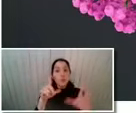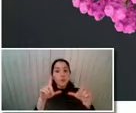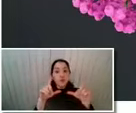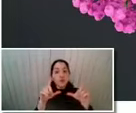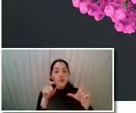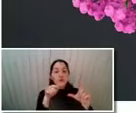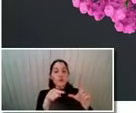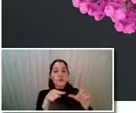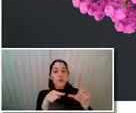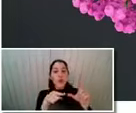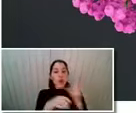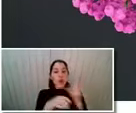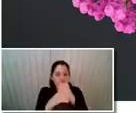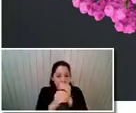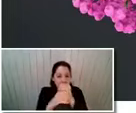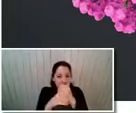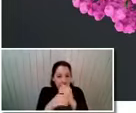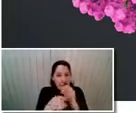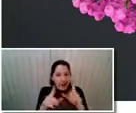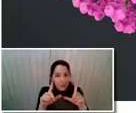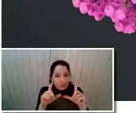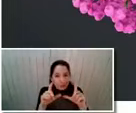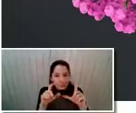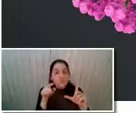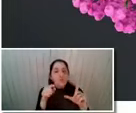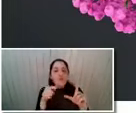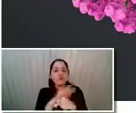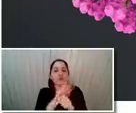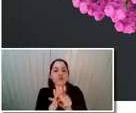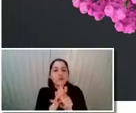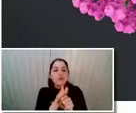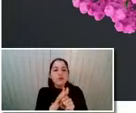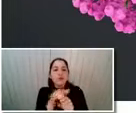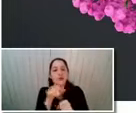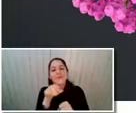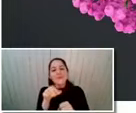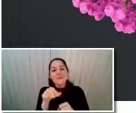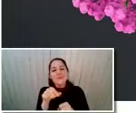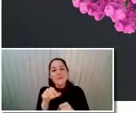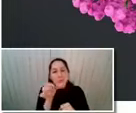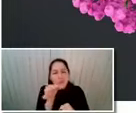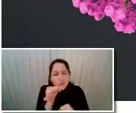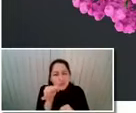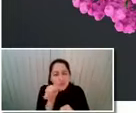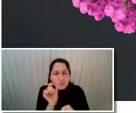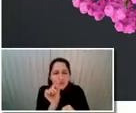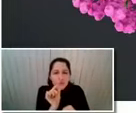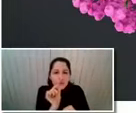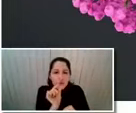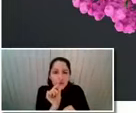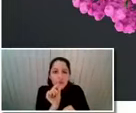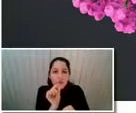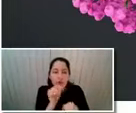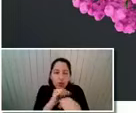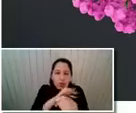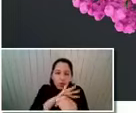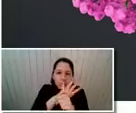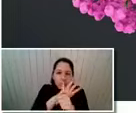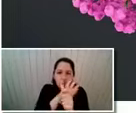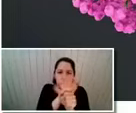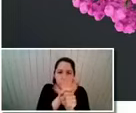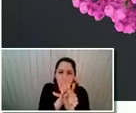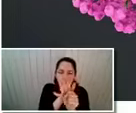microscópica, es una partícula, ¿no es cierto?, que está rodeada de